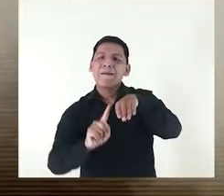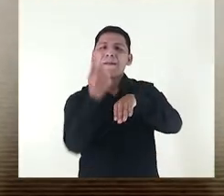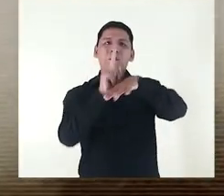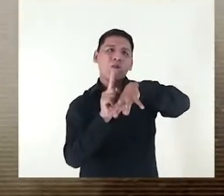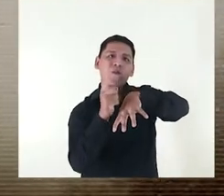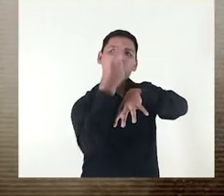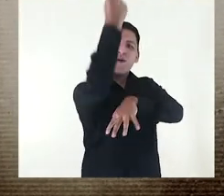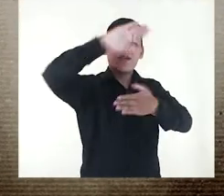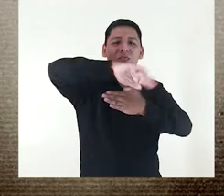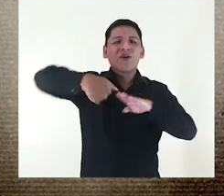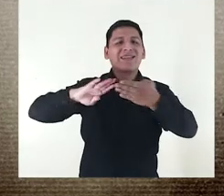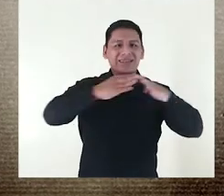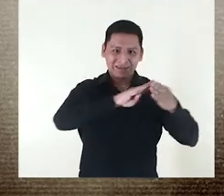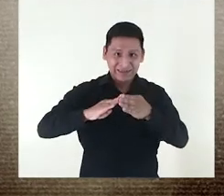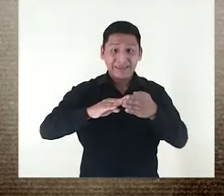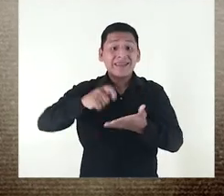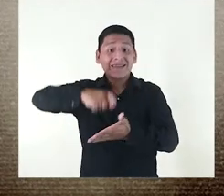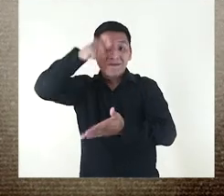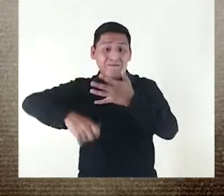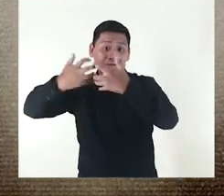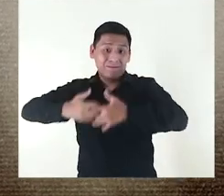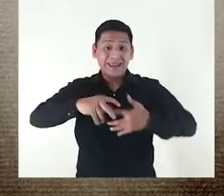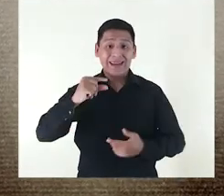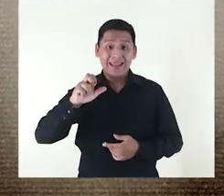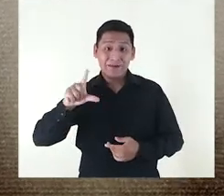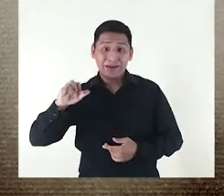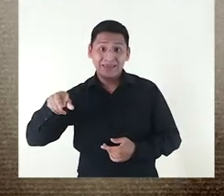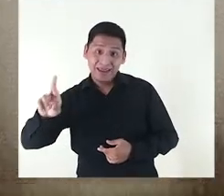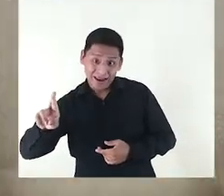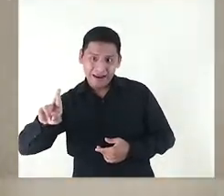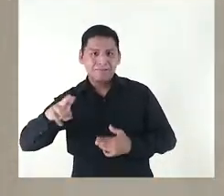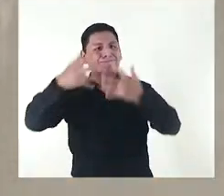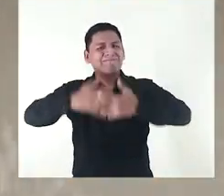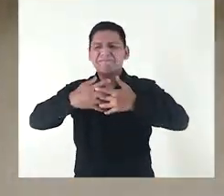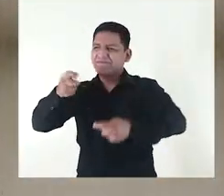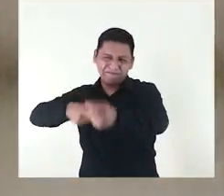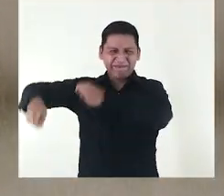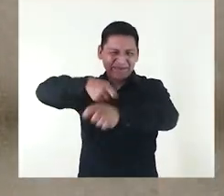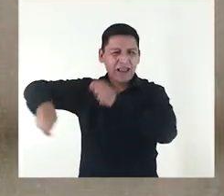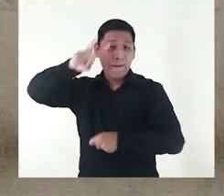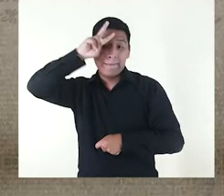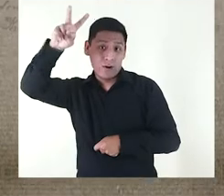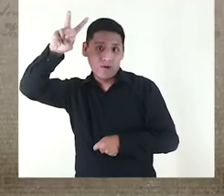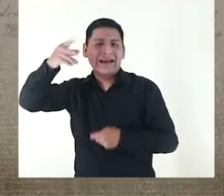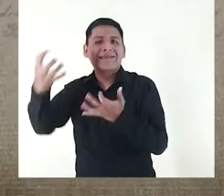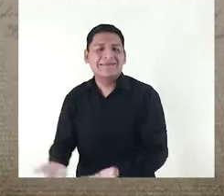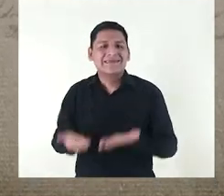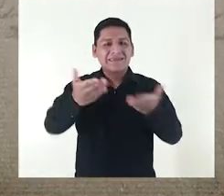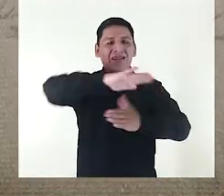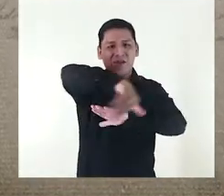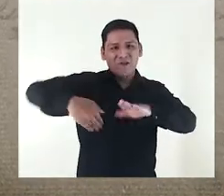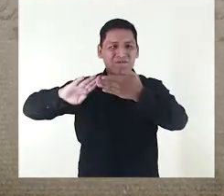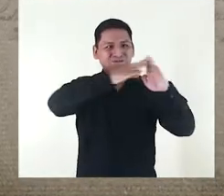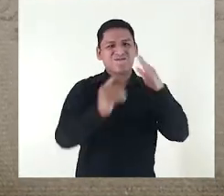sido llamado el primer rascacielos de la ciudad, y era lo que la firma Gildemeister y compañía, una empresa agroexportadora,